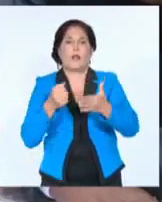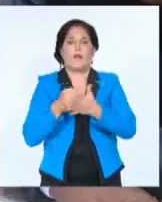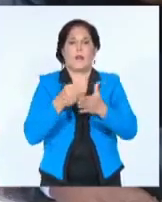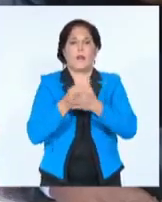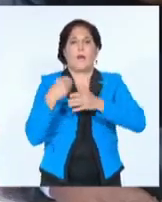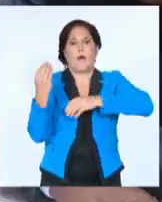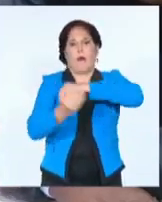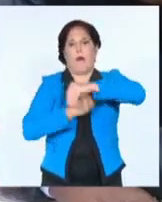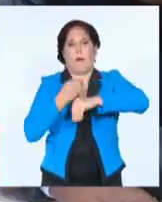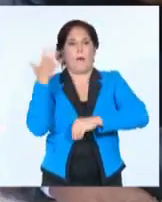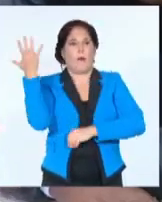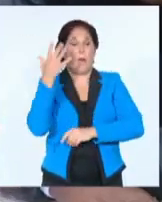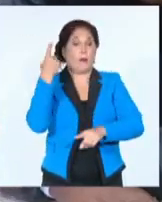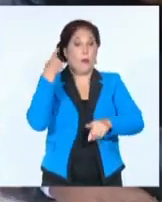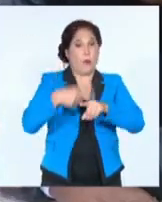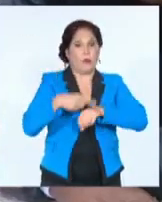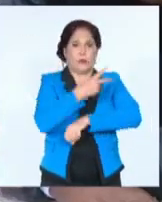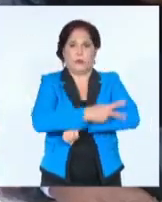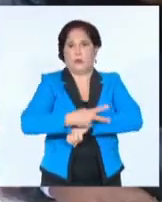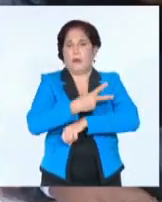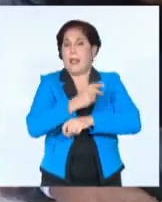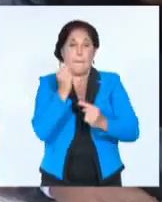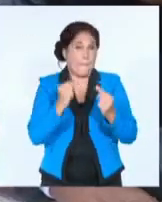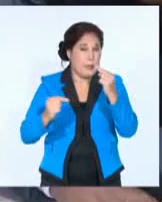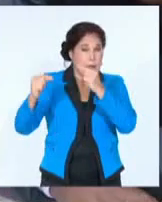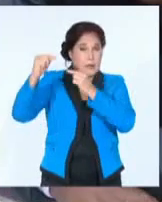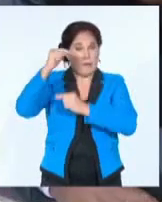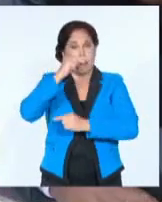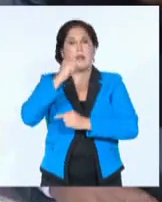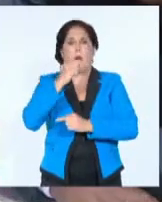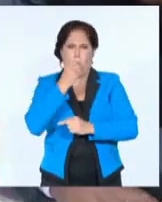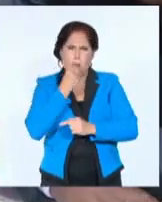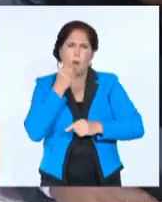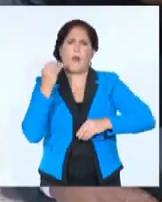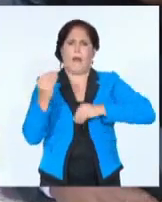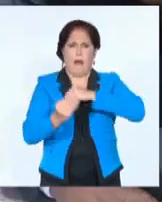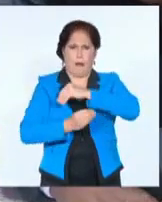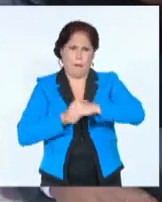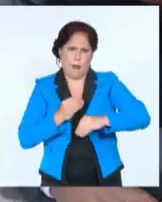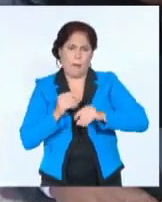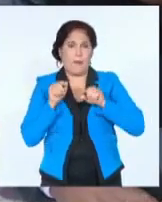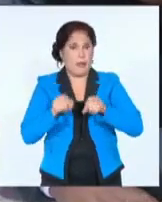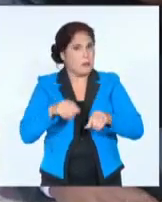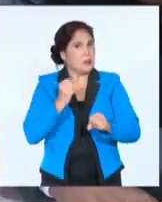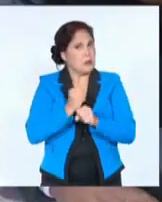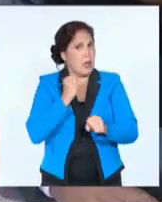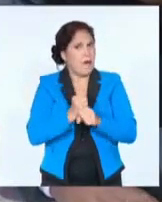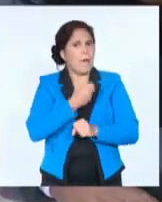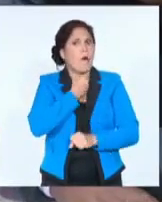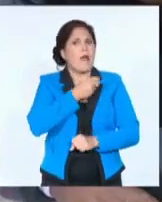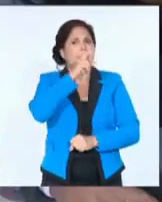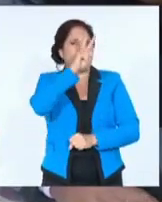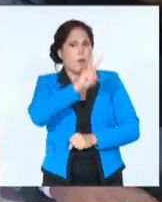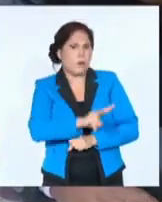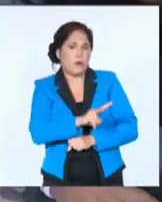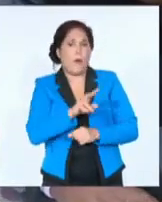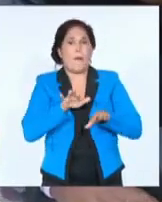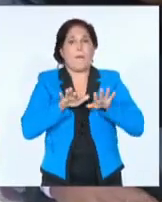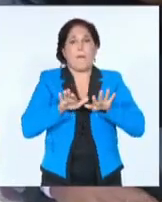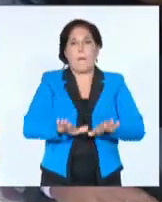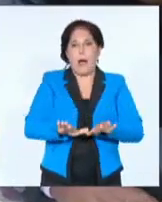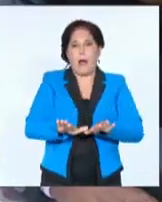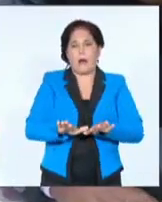otras naciones en desarrollo particularmente vulnerables. Con ellas se trabaja en la evaluación, mitigación de